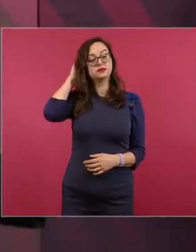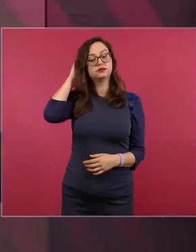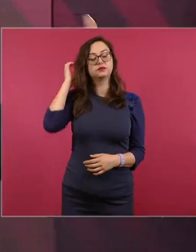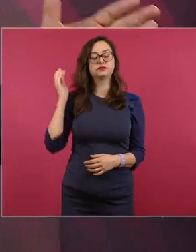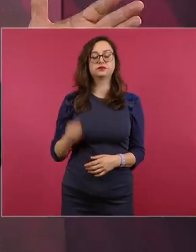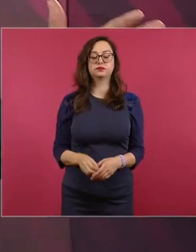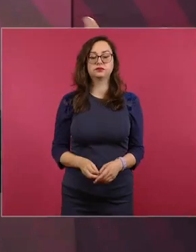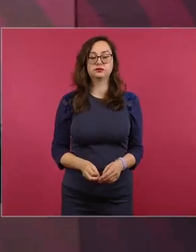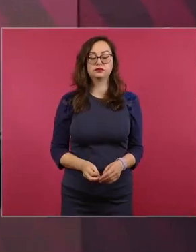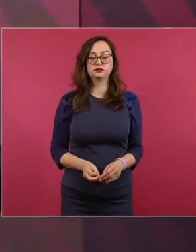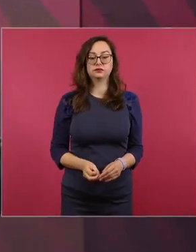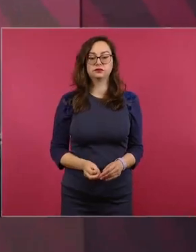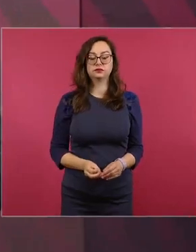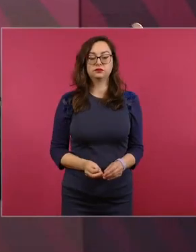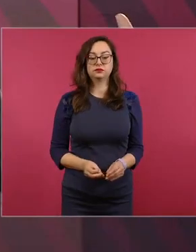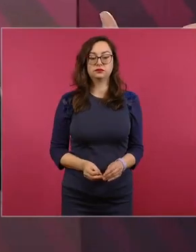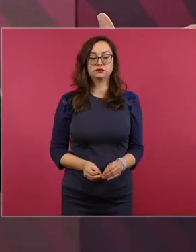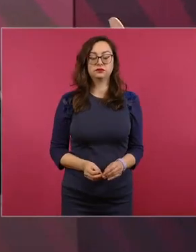¿cómo se llama?